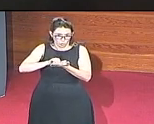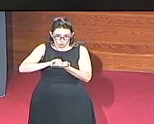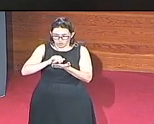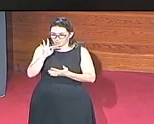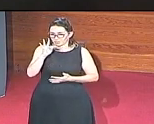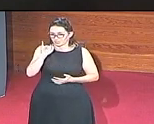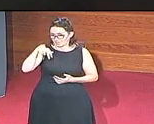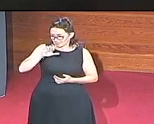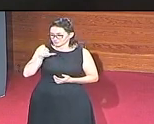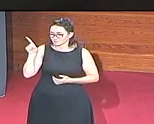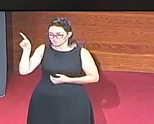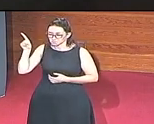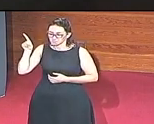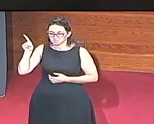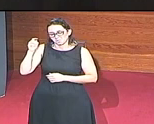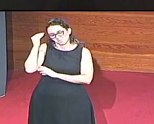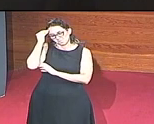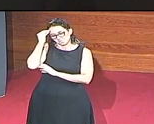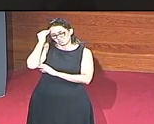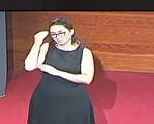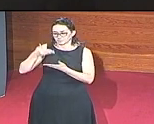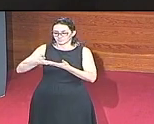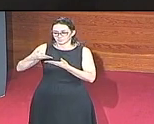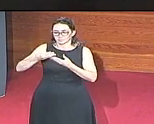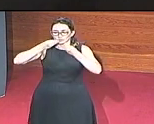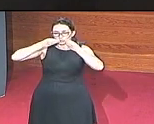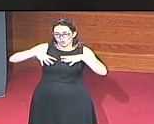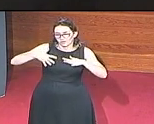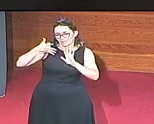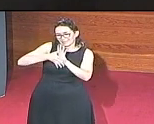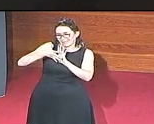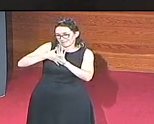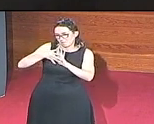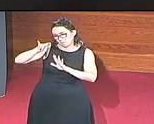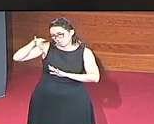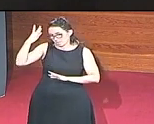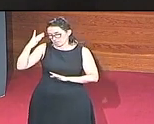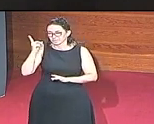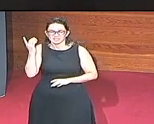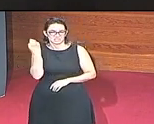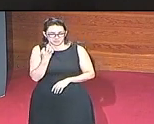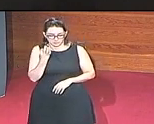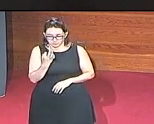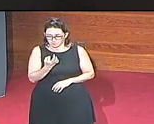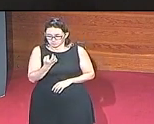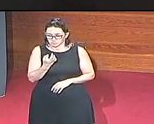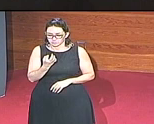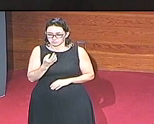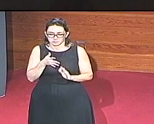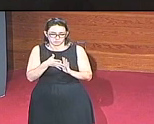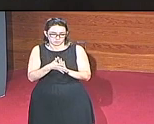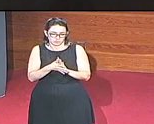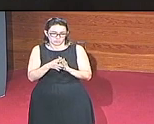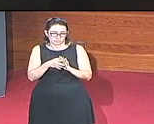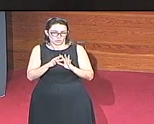se inventa un formato que son los storytelling para internet son trabajos globales